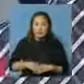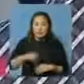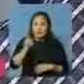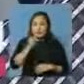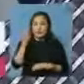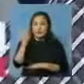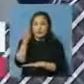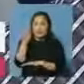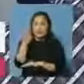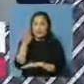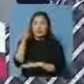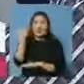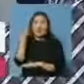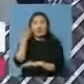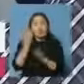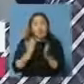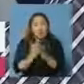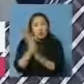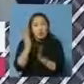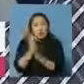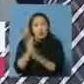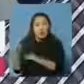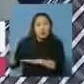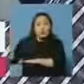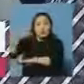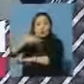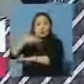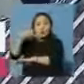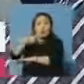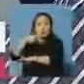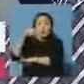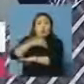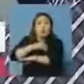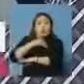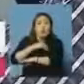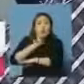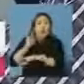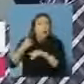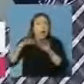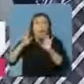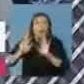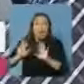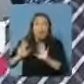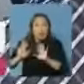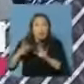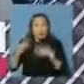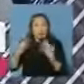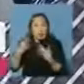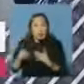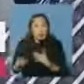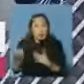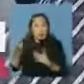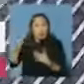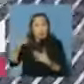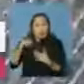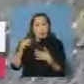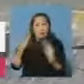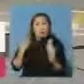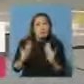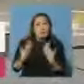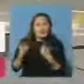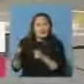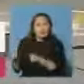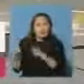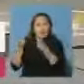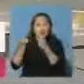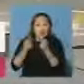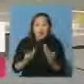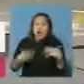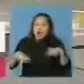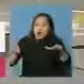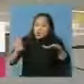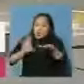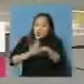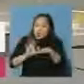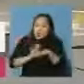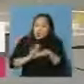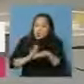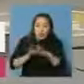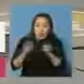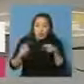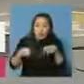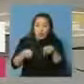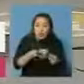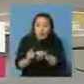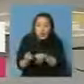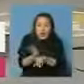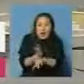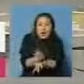Las estaciones de servicio de Bandera seguimos siendo abastecidas por la petrolera con el precio congelado, pero cupificado. Nos entregan lo justo, lo mismo que